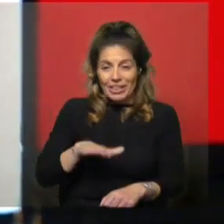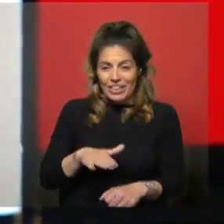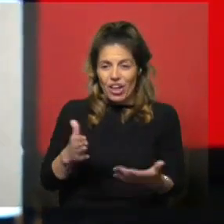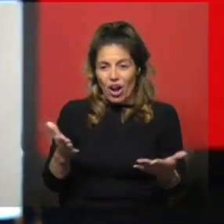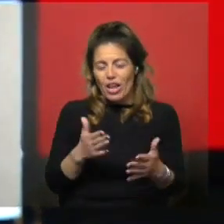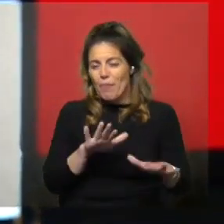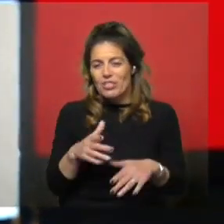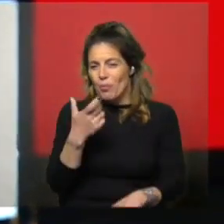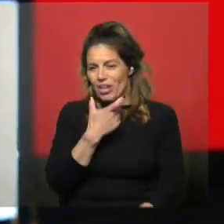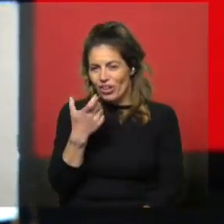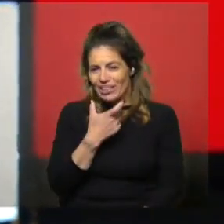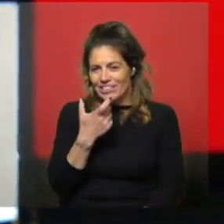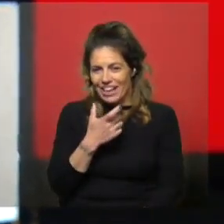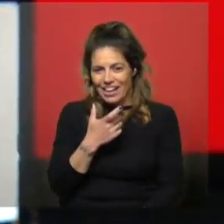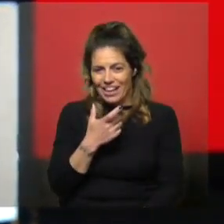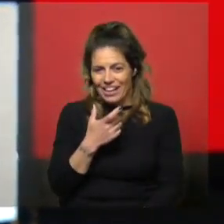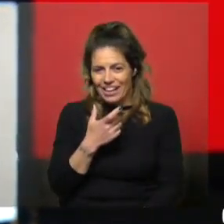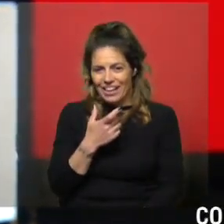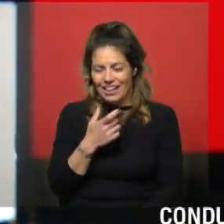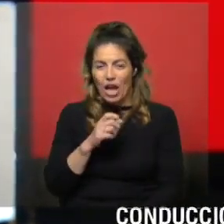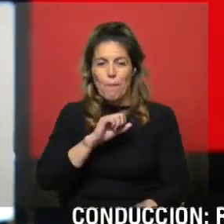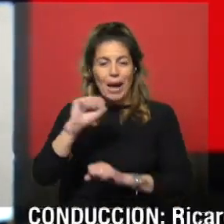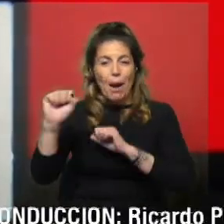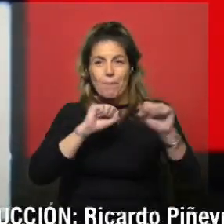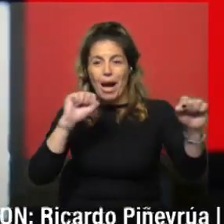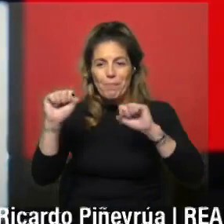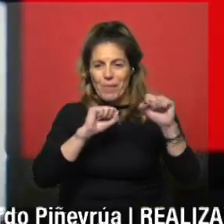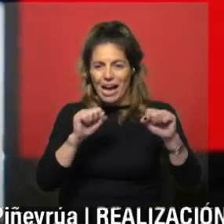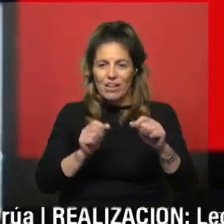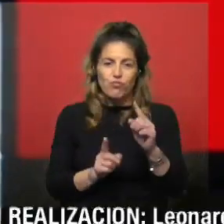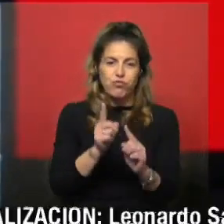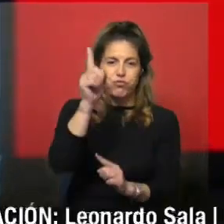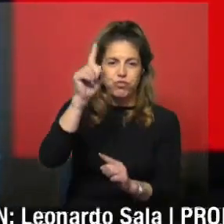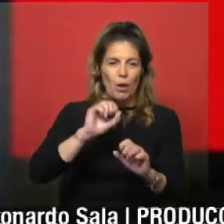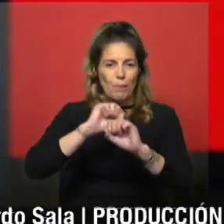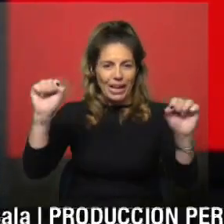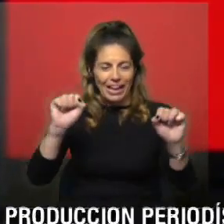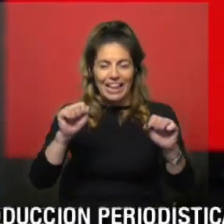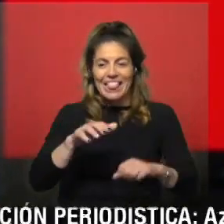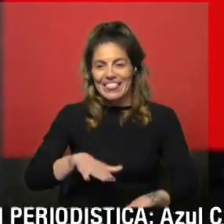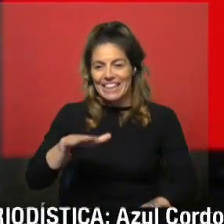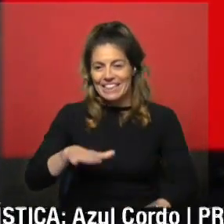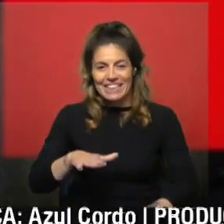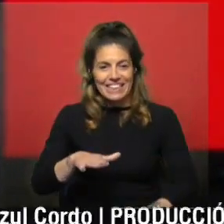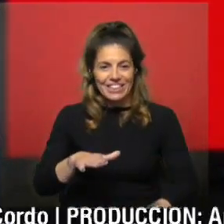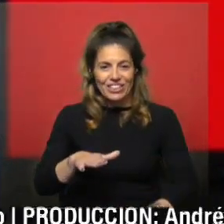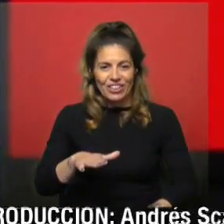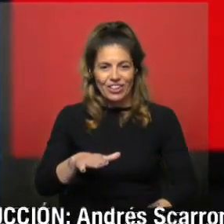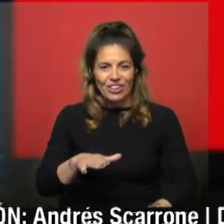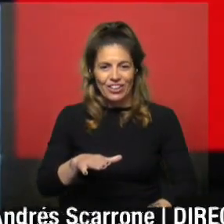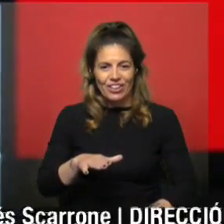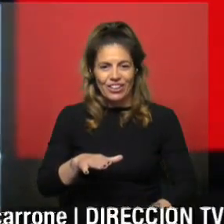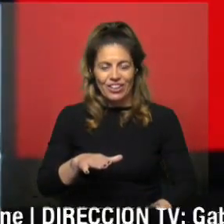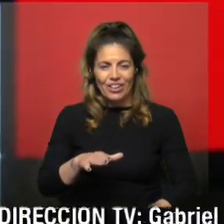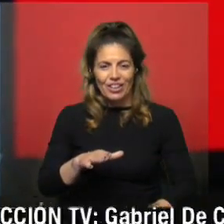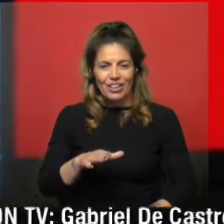o menos risa la pirotecnia en mi vida en mi vida pude tirar este un pedito de vieja como se le